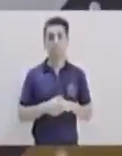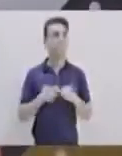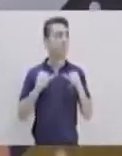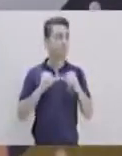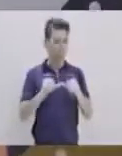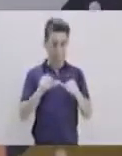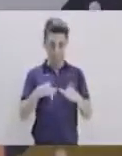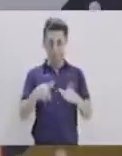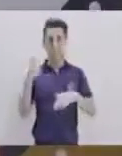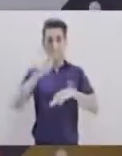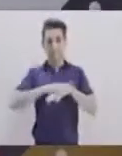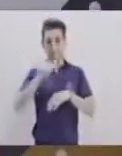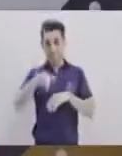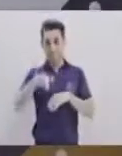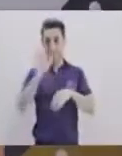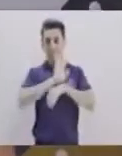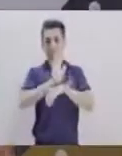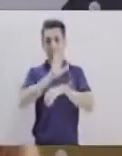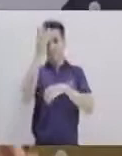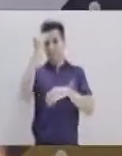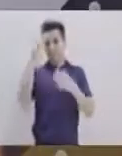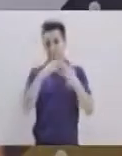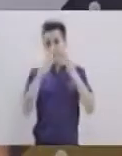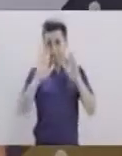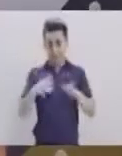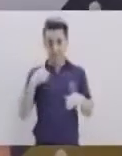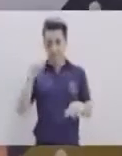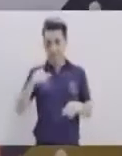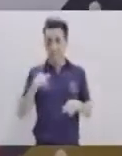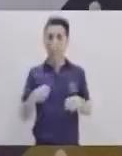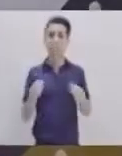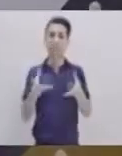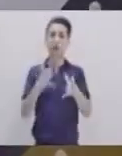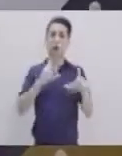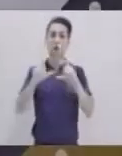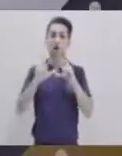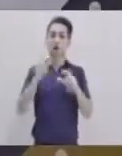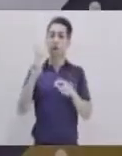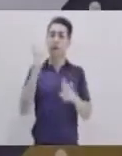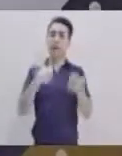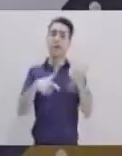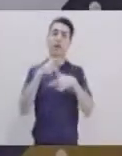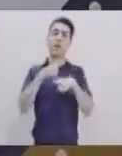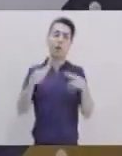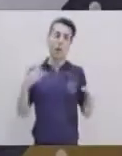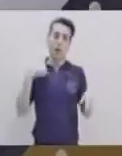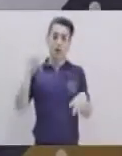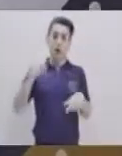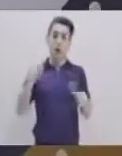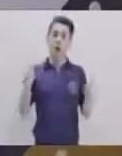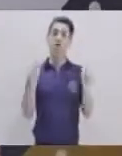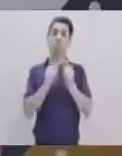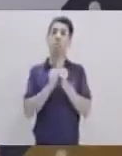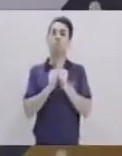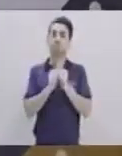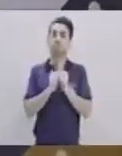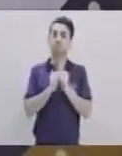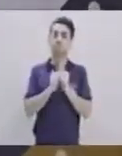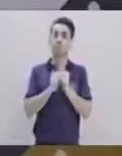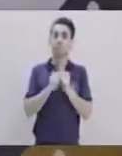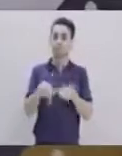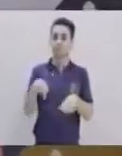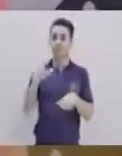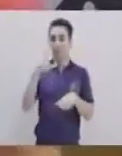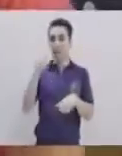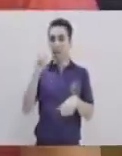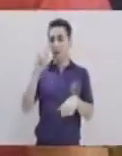Seguimos con más de su programa Aprendo en Casa. Ahora estamos en el segmento de comunicación y lenguaje. Es por eso que hoy nos acompaña en el set Lauren